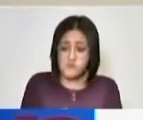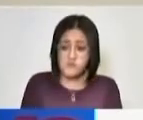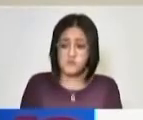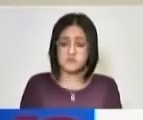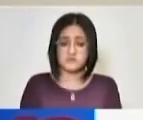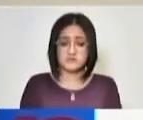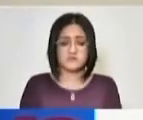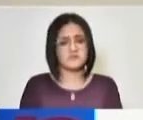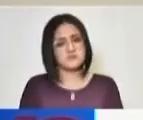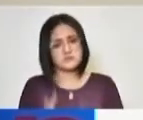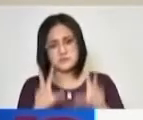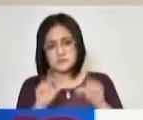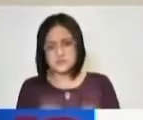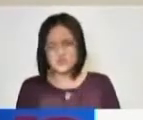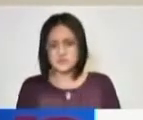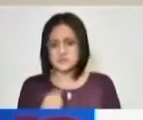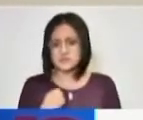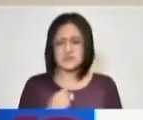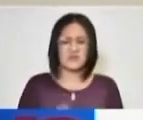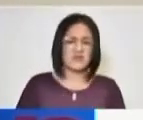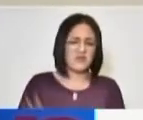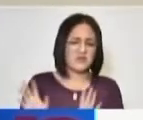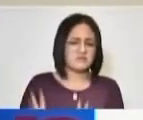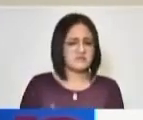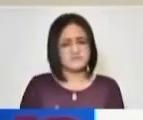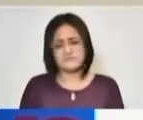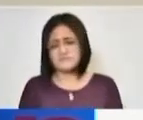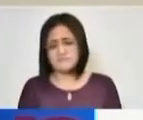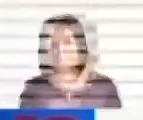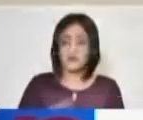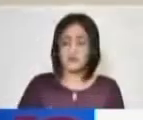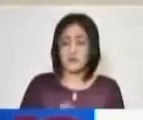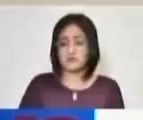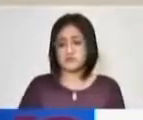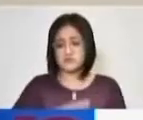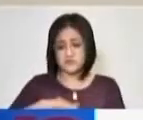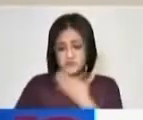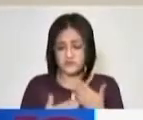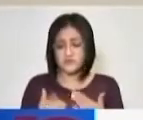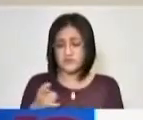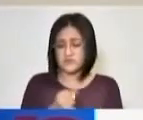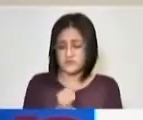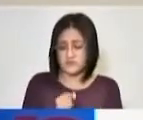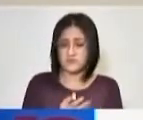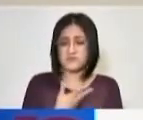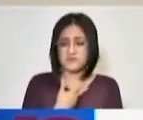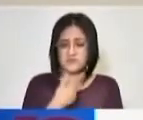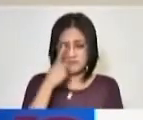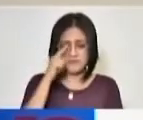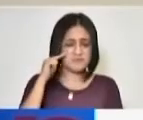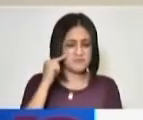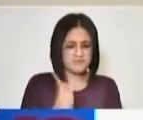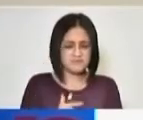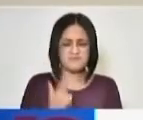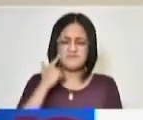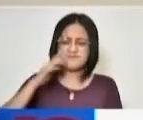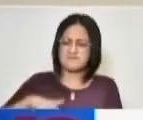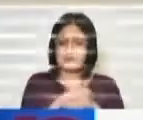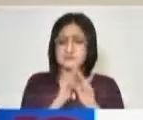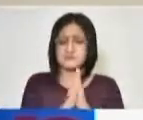nos dejamos una sola carpeta abierta para encontrar a los culpables y